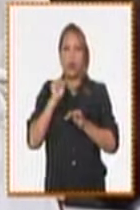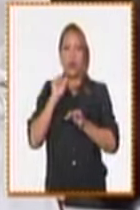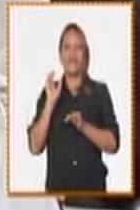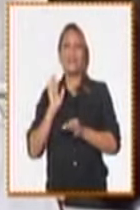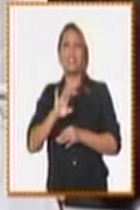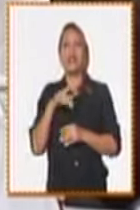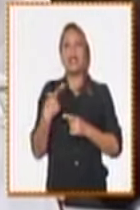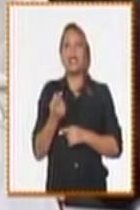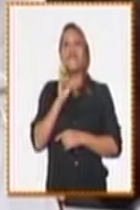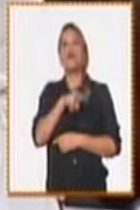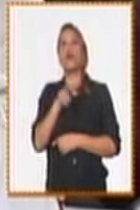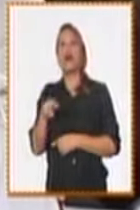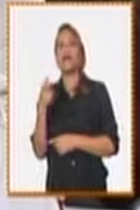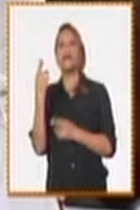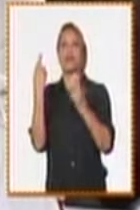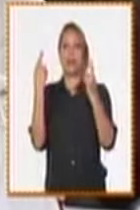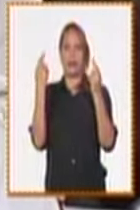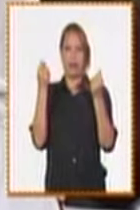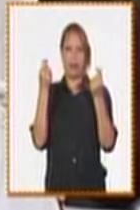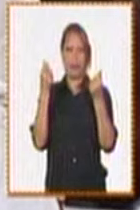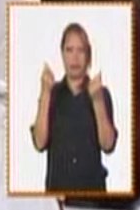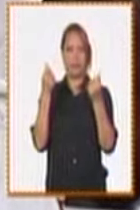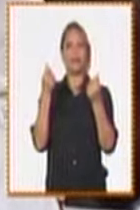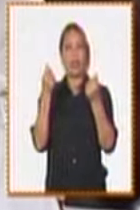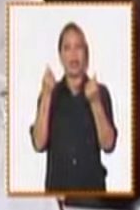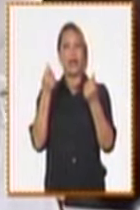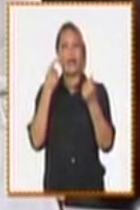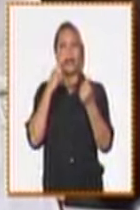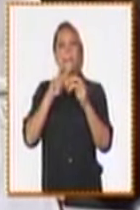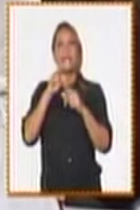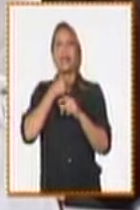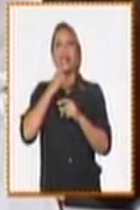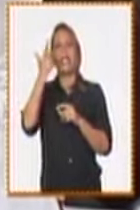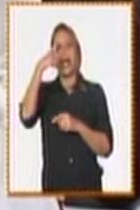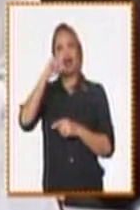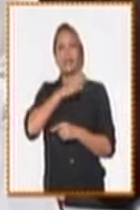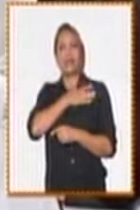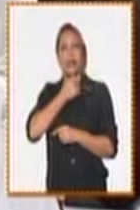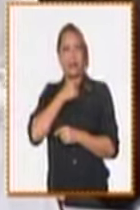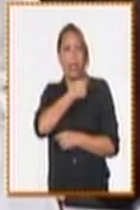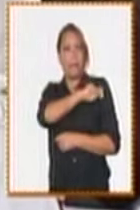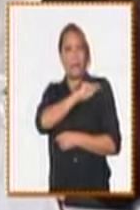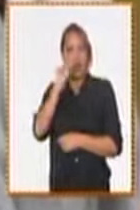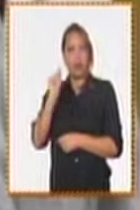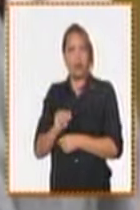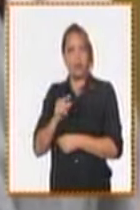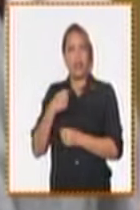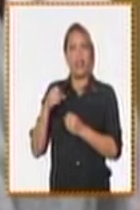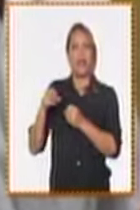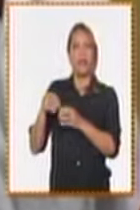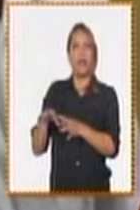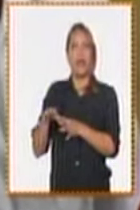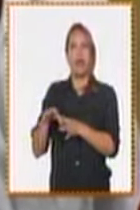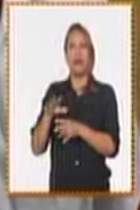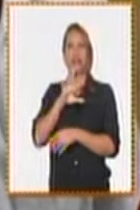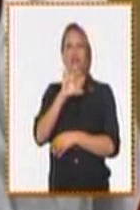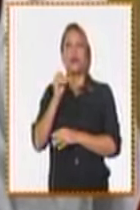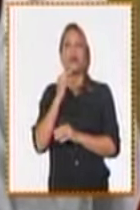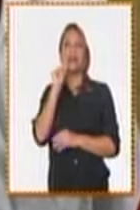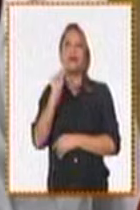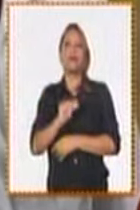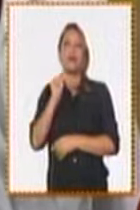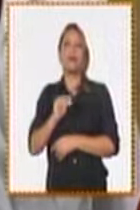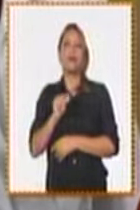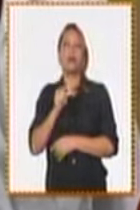título nobiliario. Y Velázquez deja más de 50 hombres, una cifra elevada para la época, y nos puede